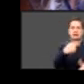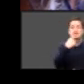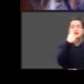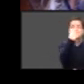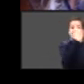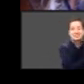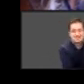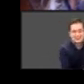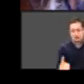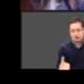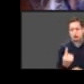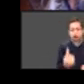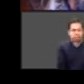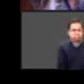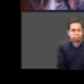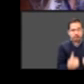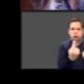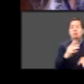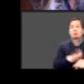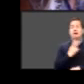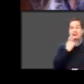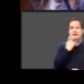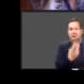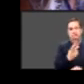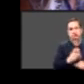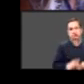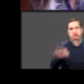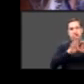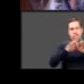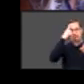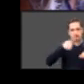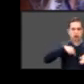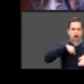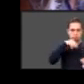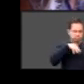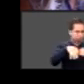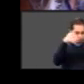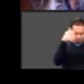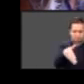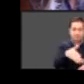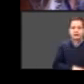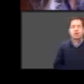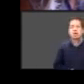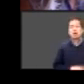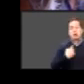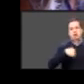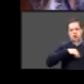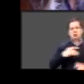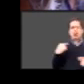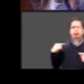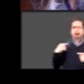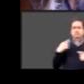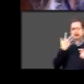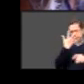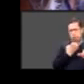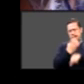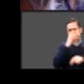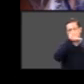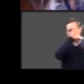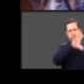causas tenemos trabajo con cinco estados de la república y gracias a la participación de nuestra coordinadora